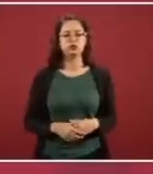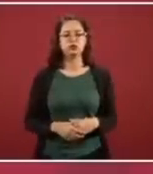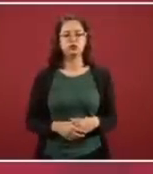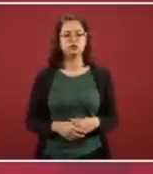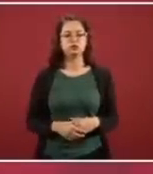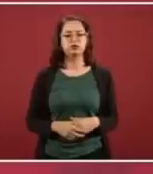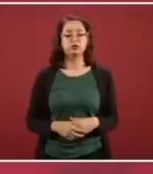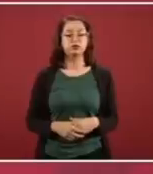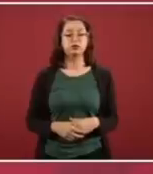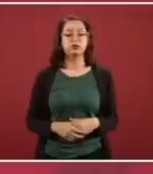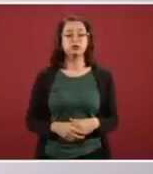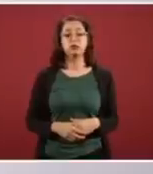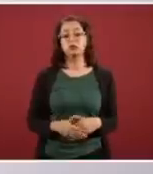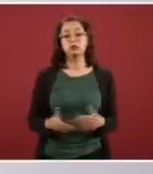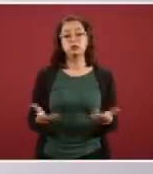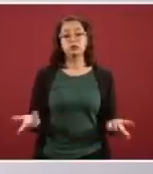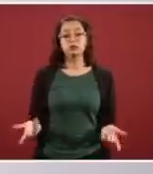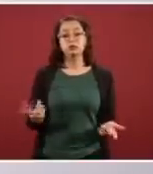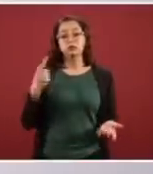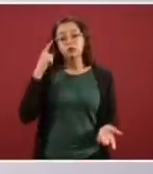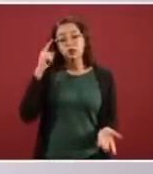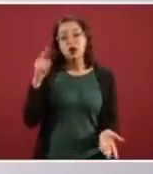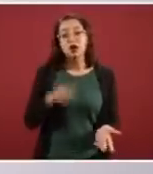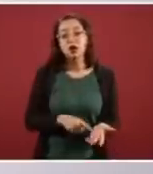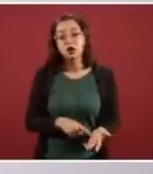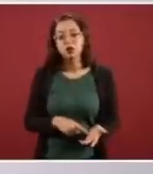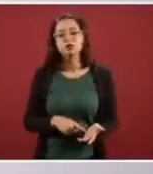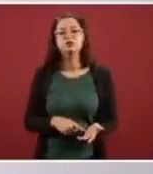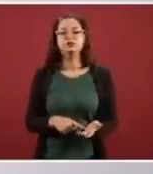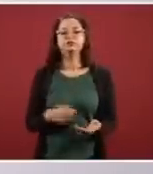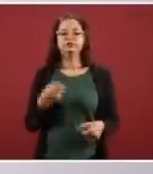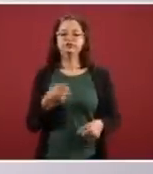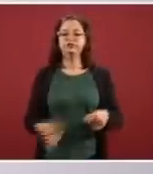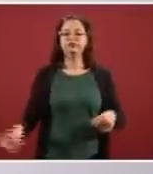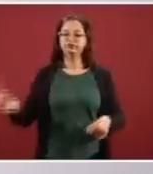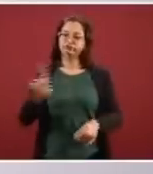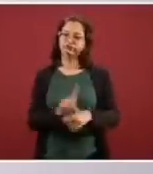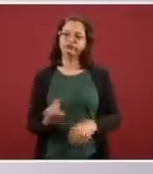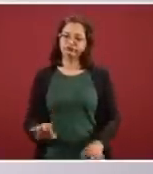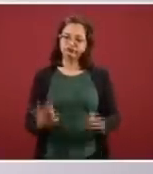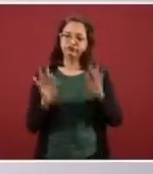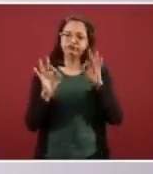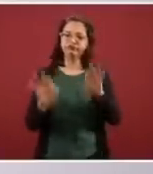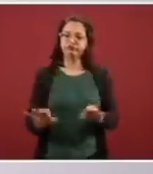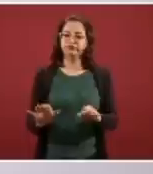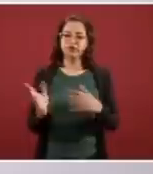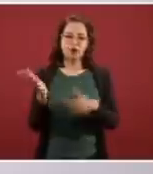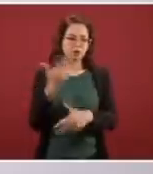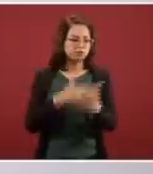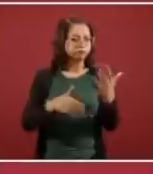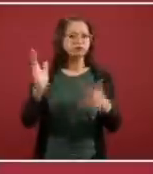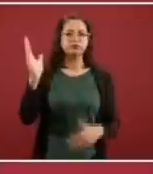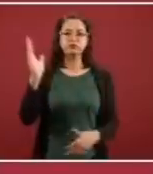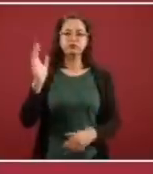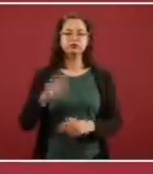pues fue, creo yo, un buen día para el país. Ya salimos de esto.